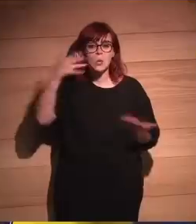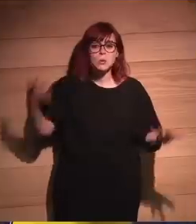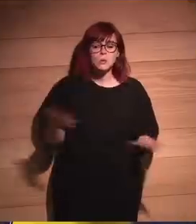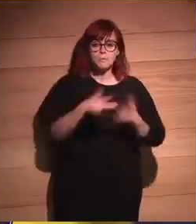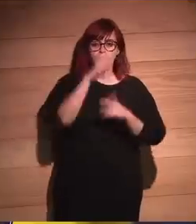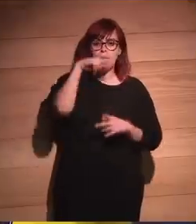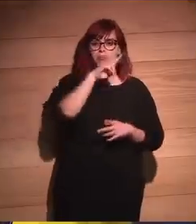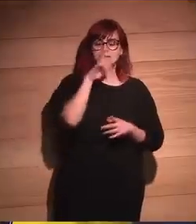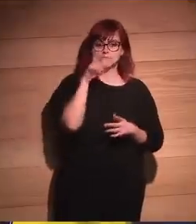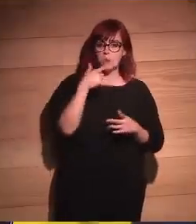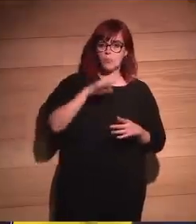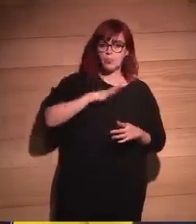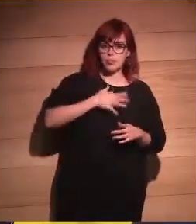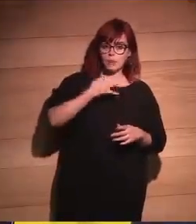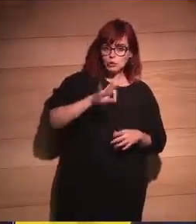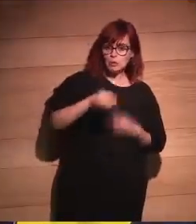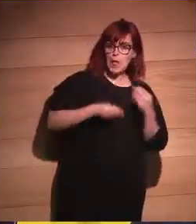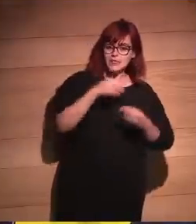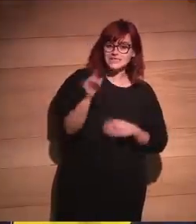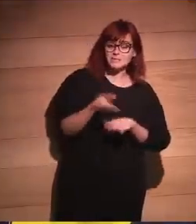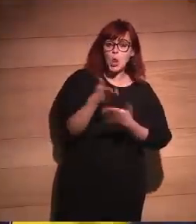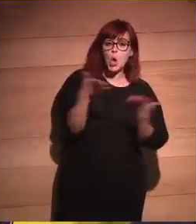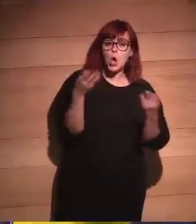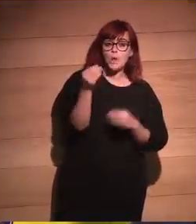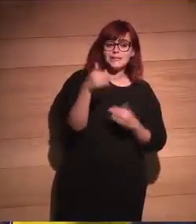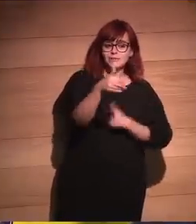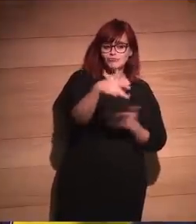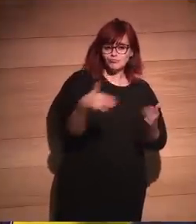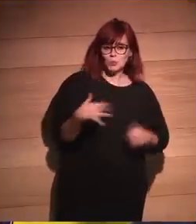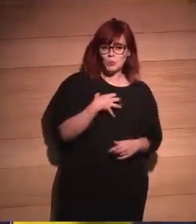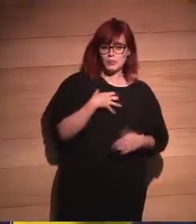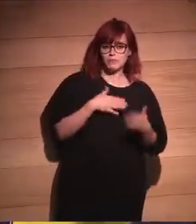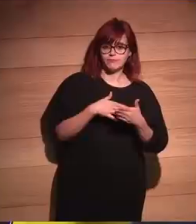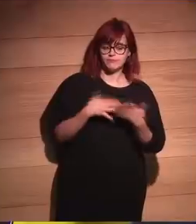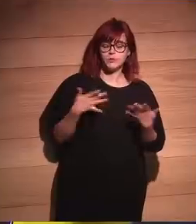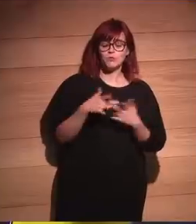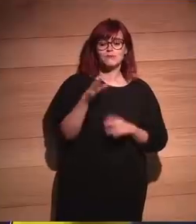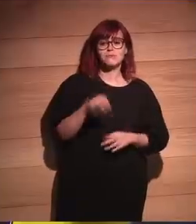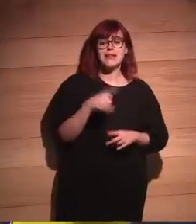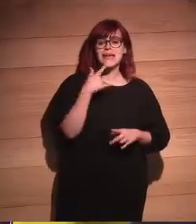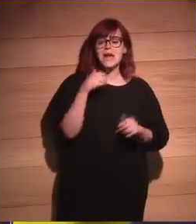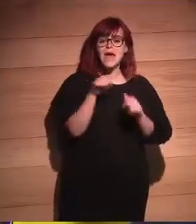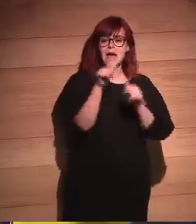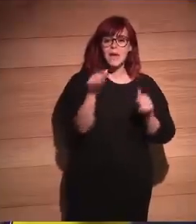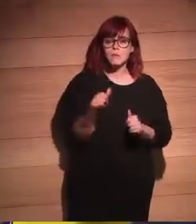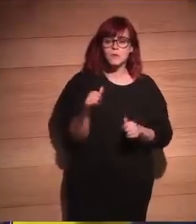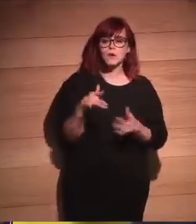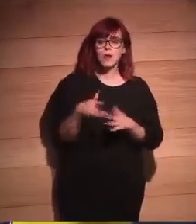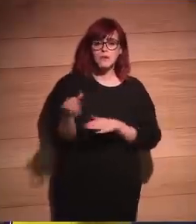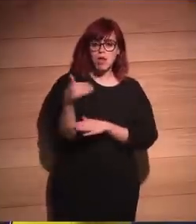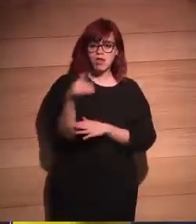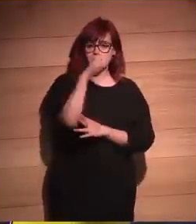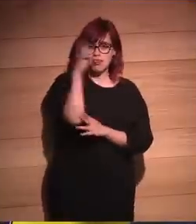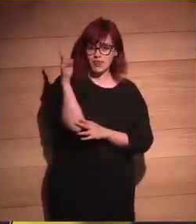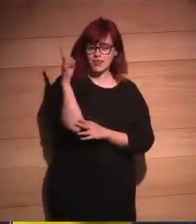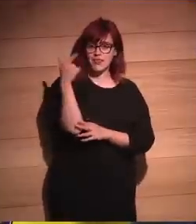que sus padres sí pudimos hacer, ¿no? Y para mí el ejemplo de eso, de lo que está pasando, yo lo veo en las calles de